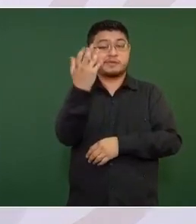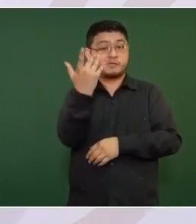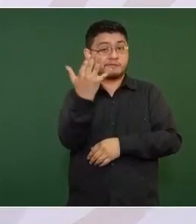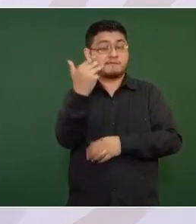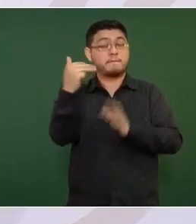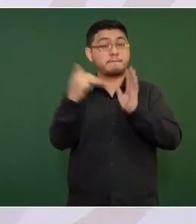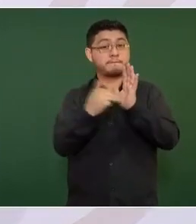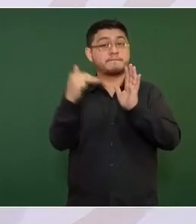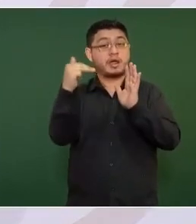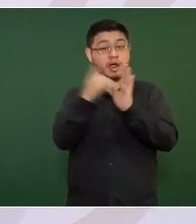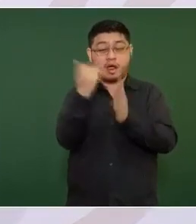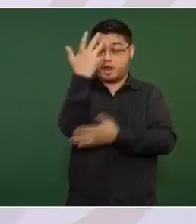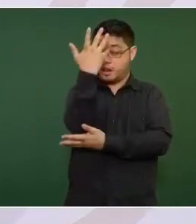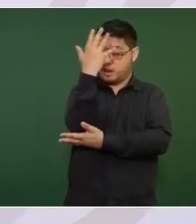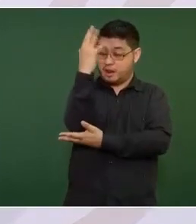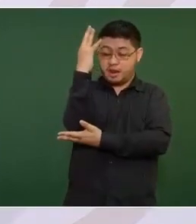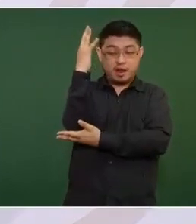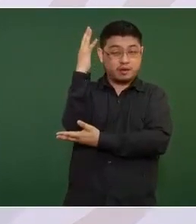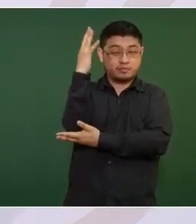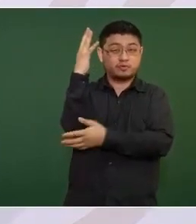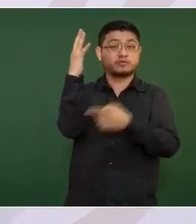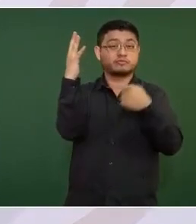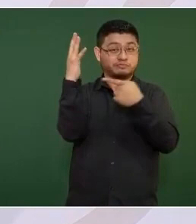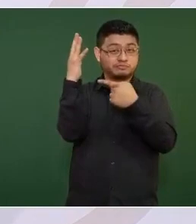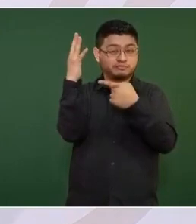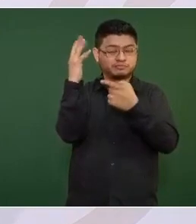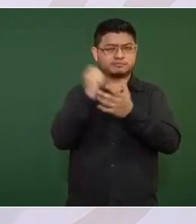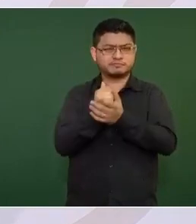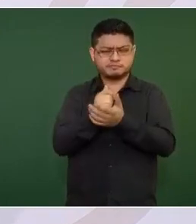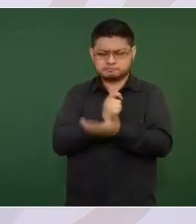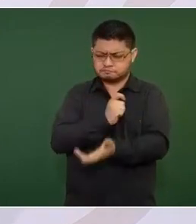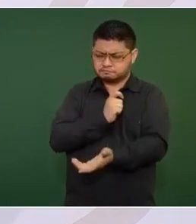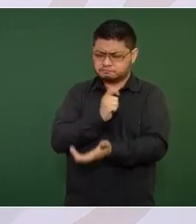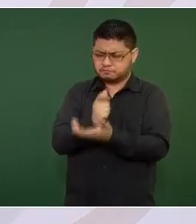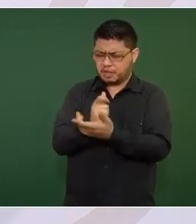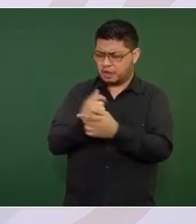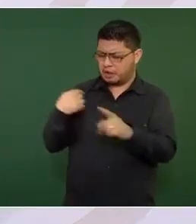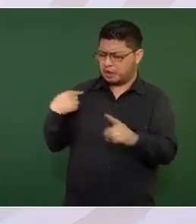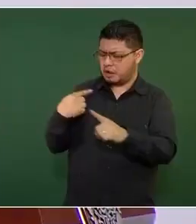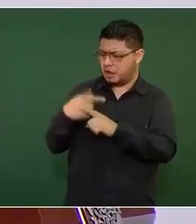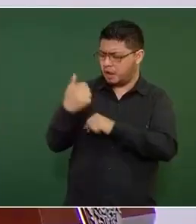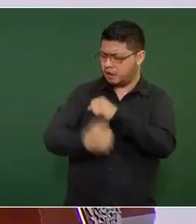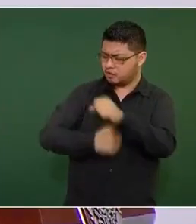1,150 millones de árboles, con una inversión anual de